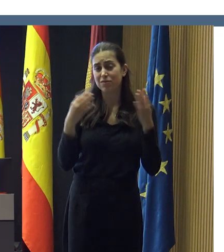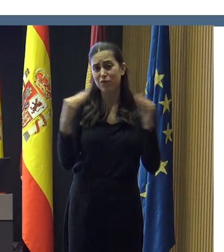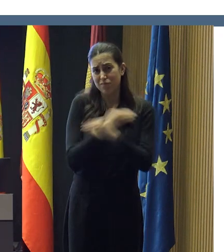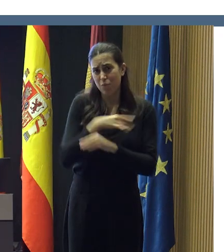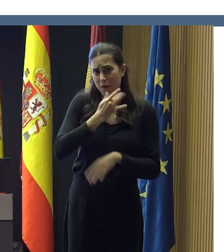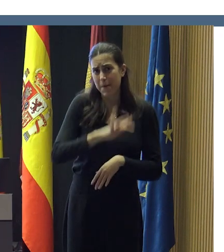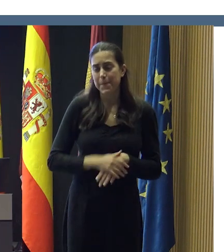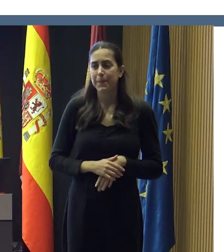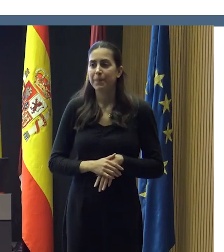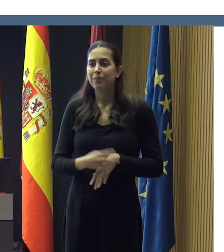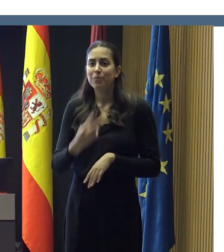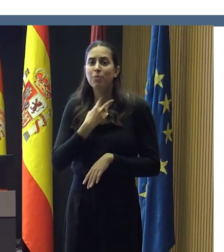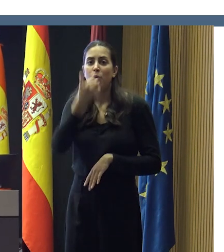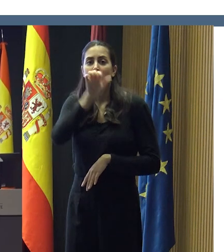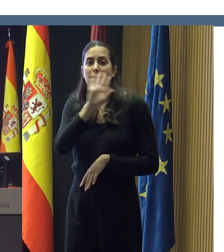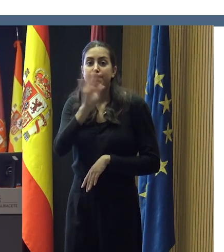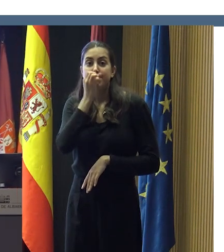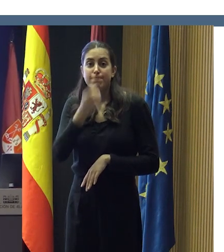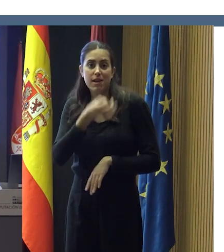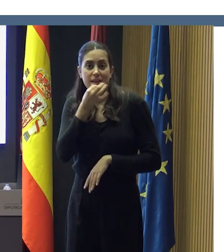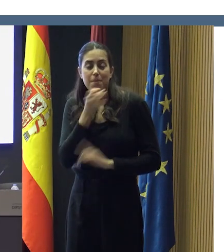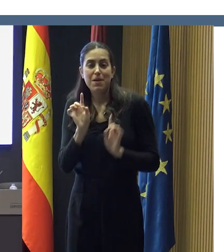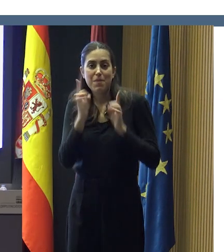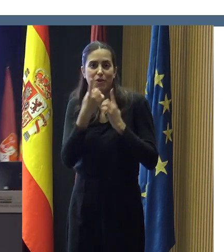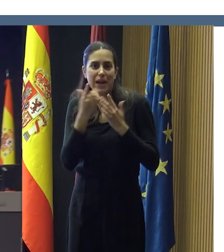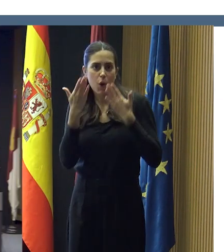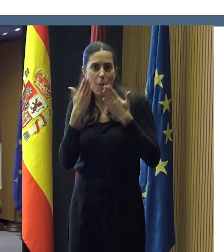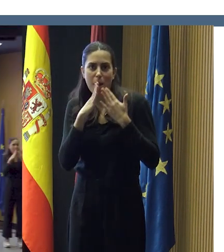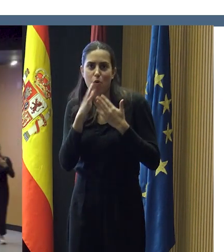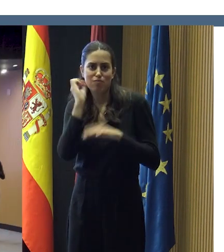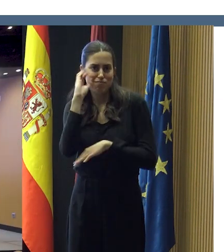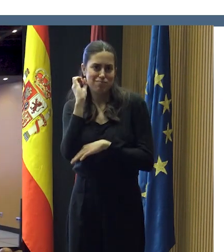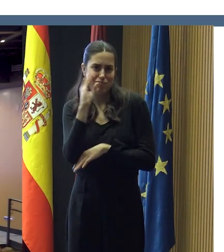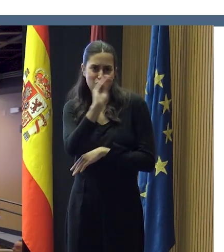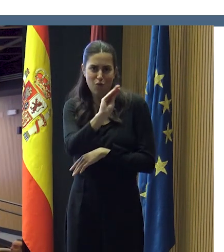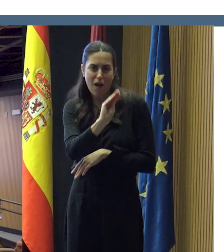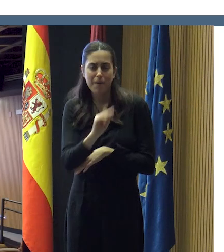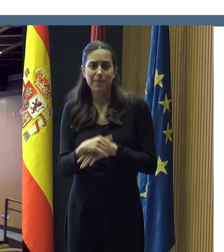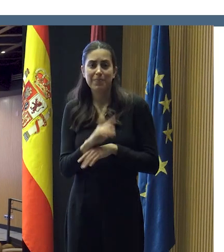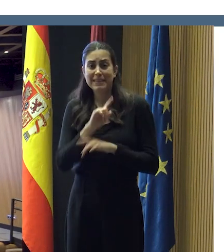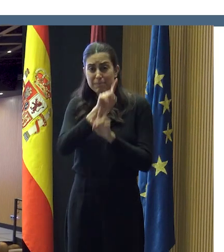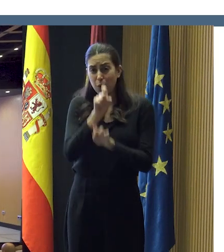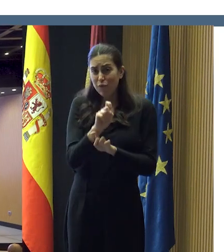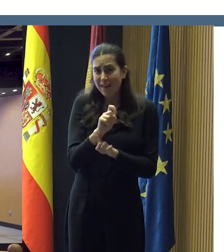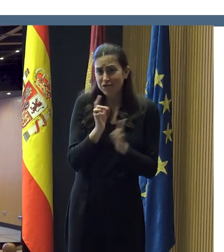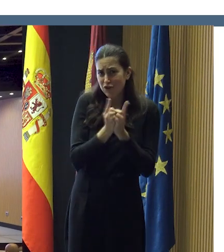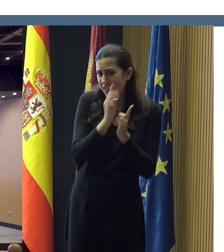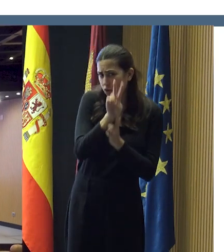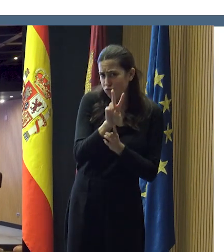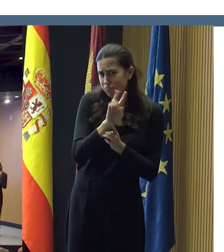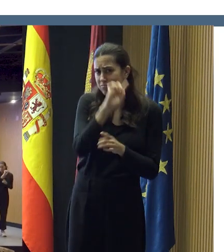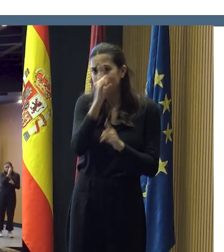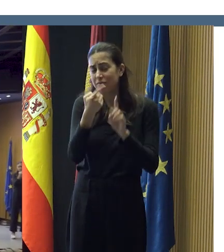Hola, buenas tardes. Aquí también. En primer lugar, enhorabuena por la conferencia que nos ha dado. Yo le quería hacer dos preguntas muy sencillas.